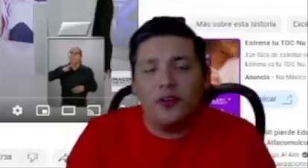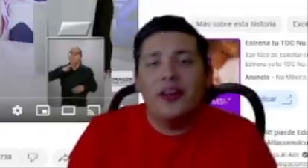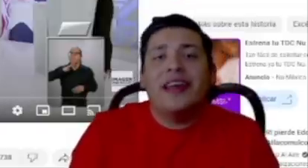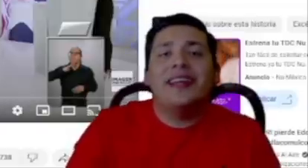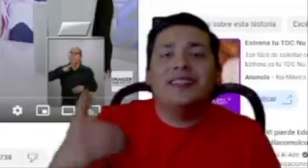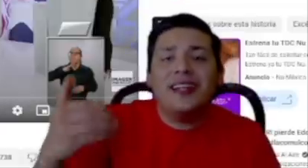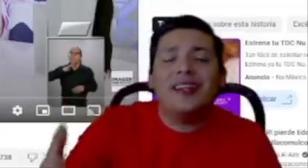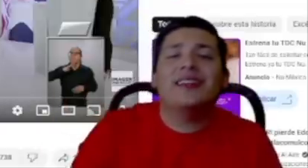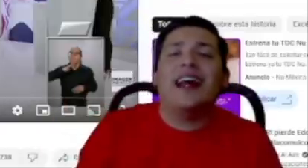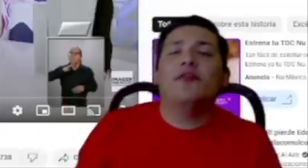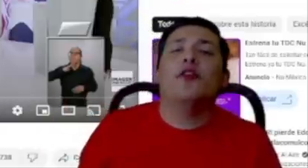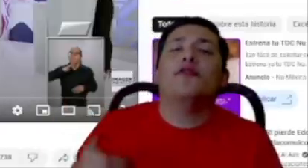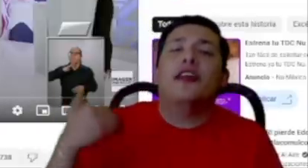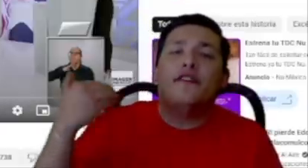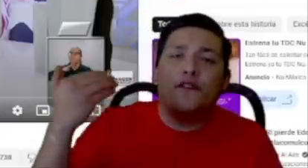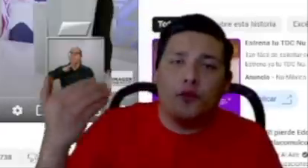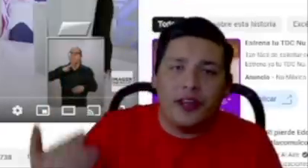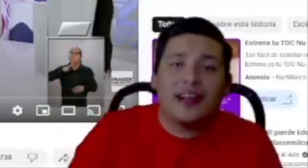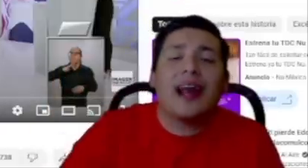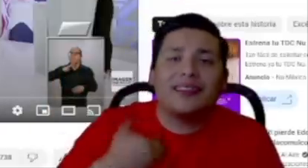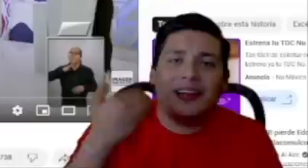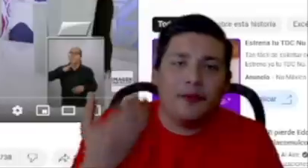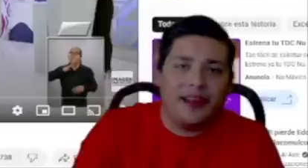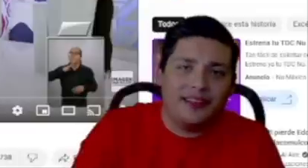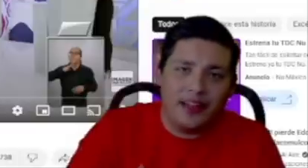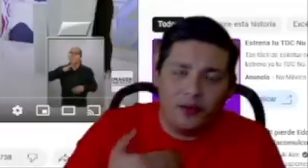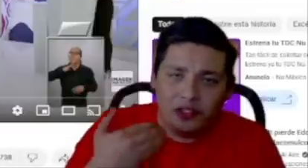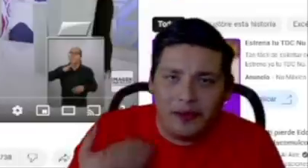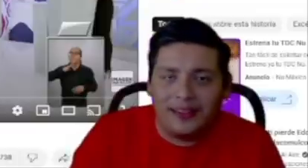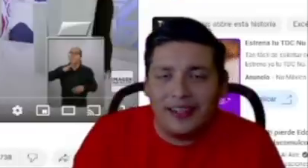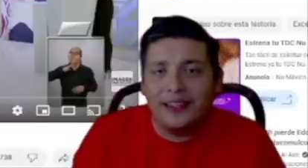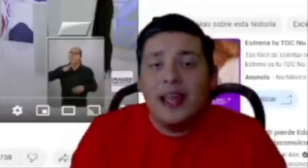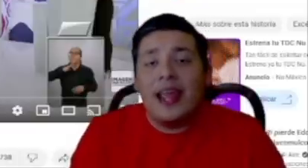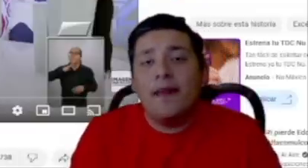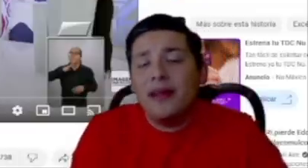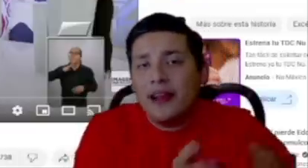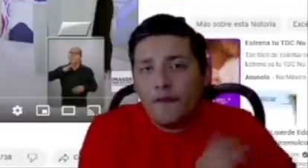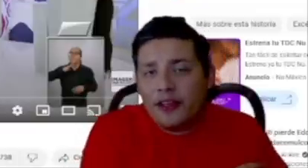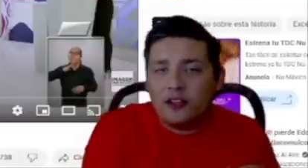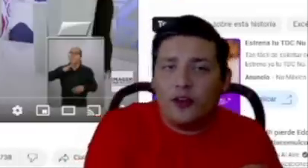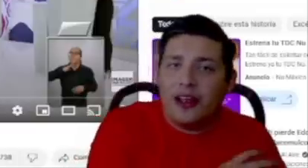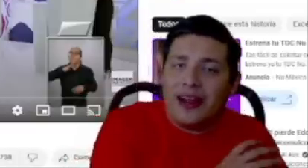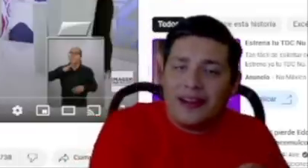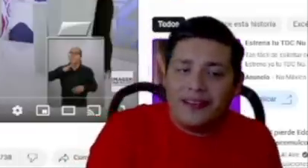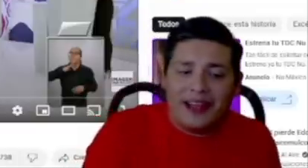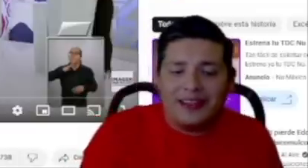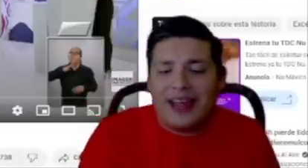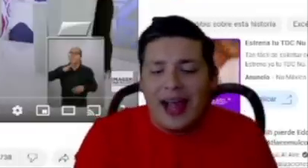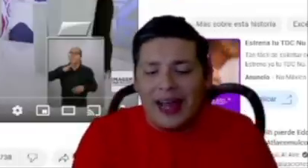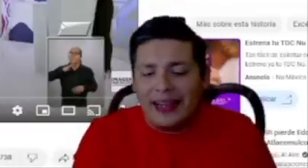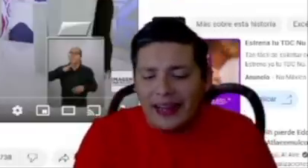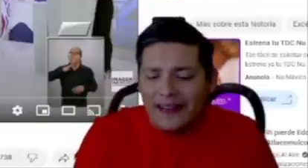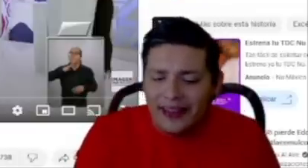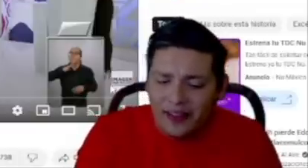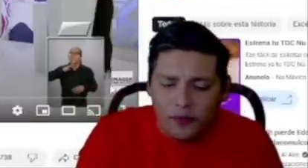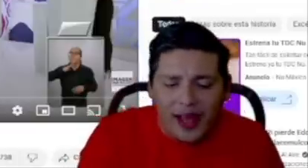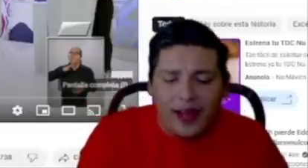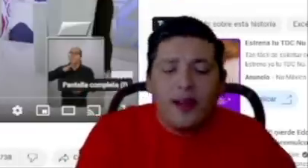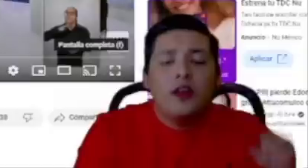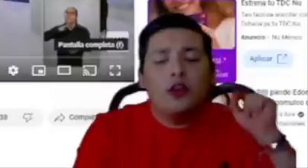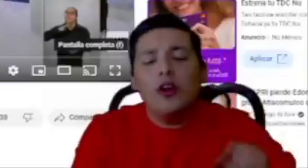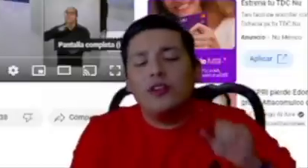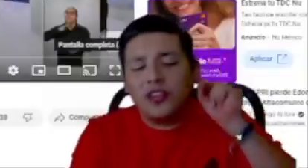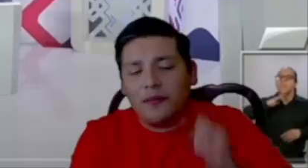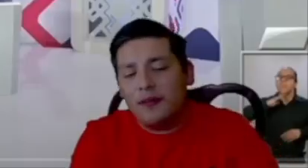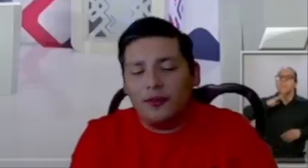de México esté tratando de influir a través de los debates en beneficio de la candidata Alejandra del